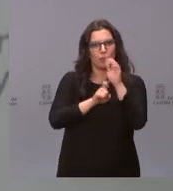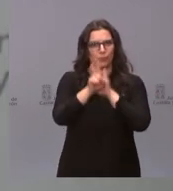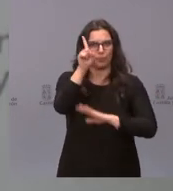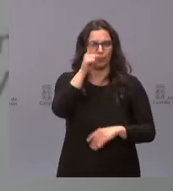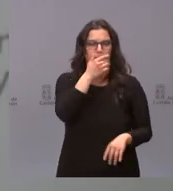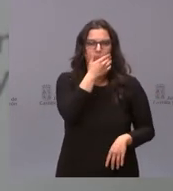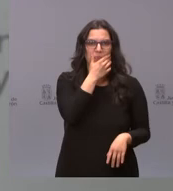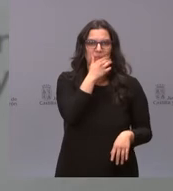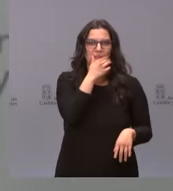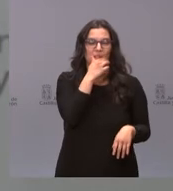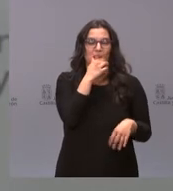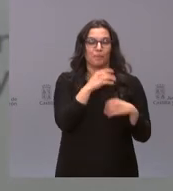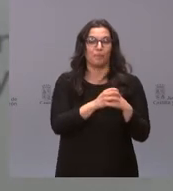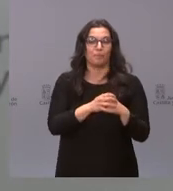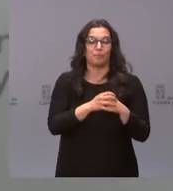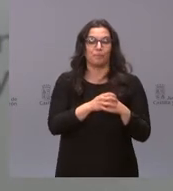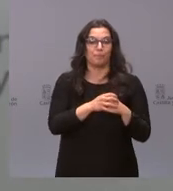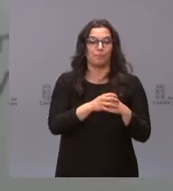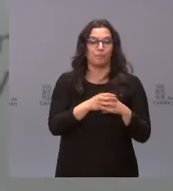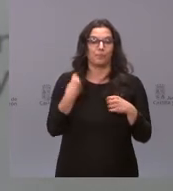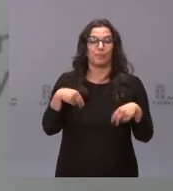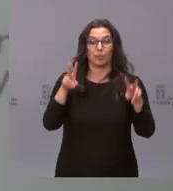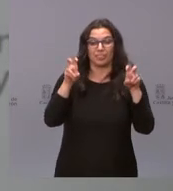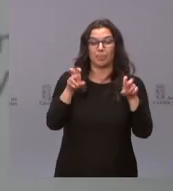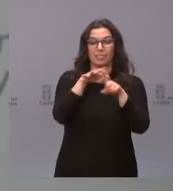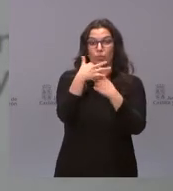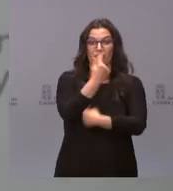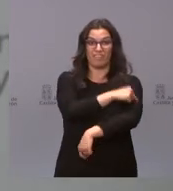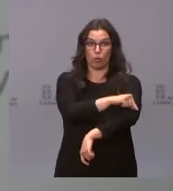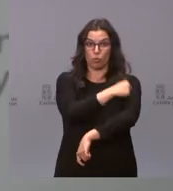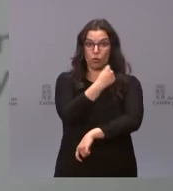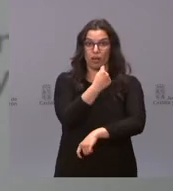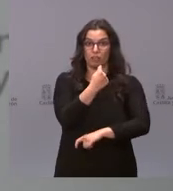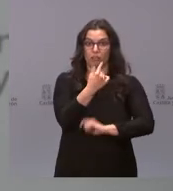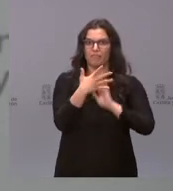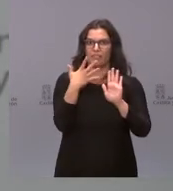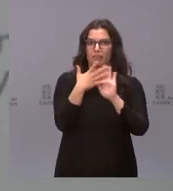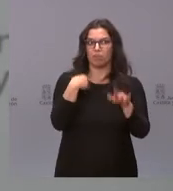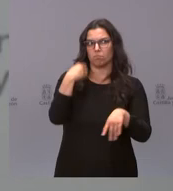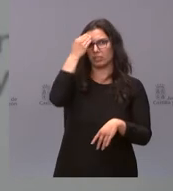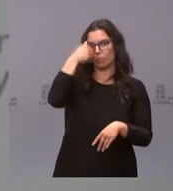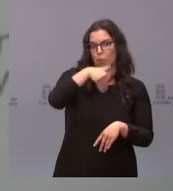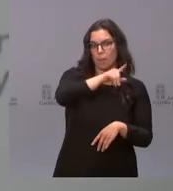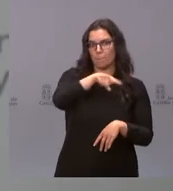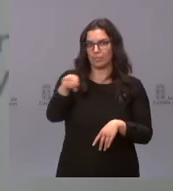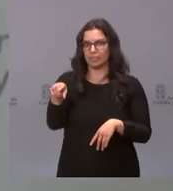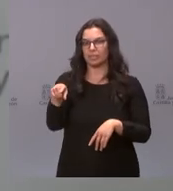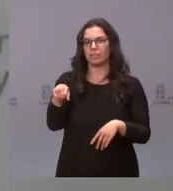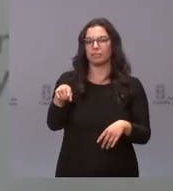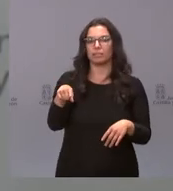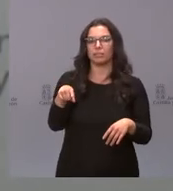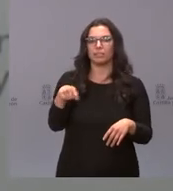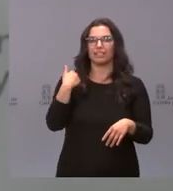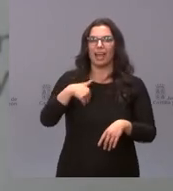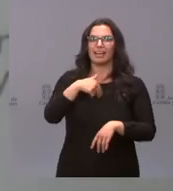la situación en la línea de vacunación en la que llevamos consideramos que en unos meses será una realidad esa seguridad